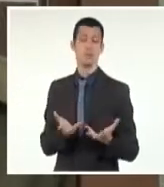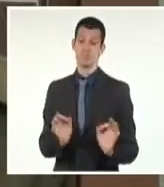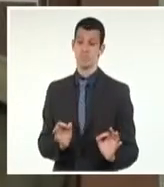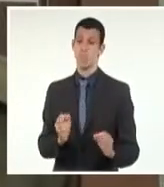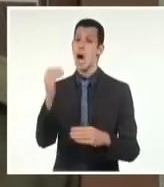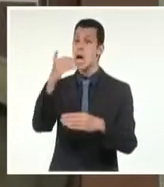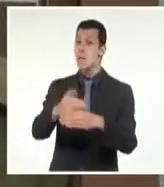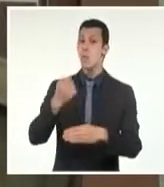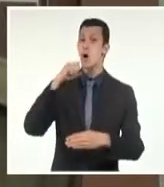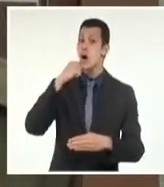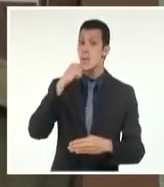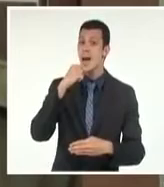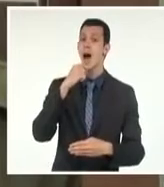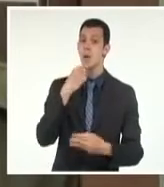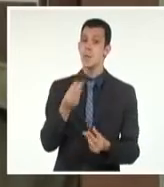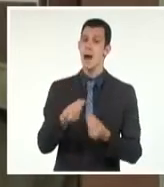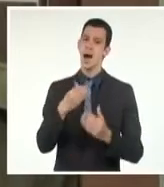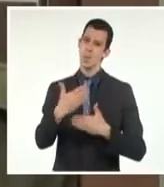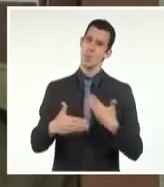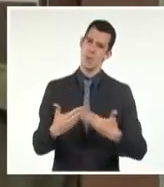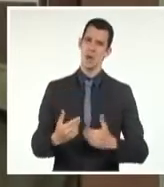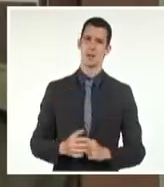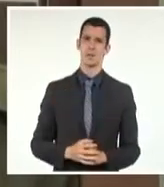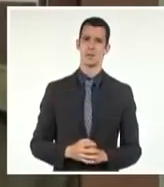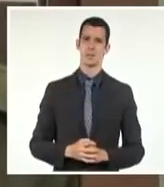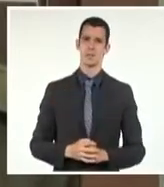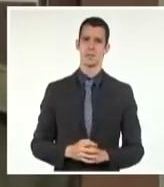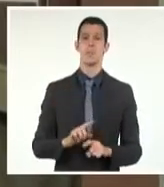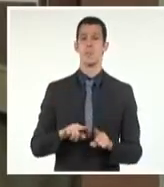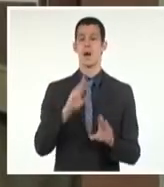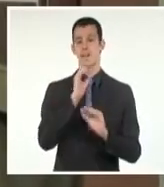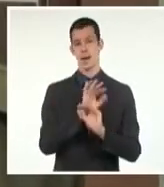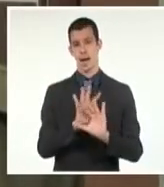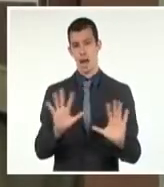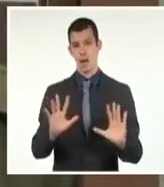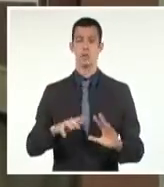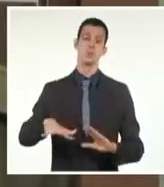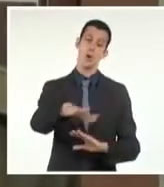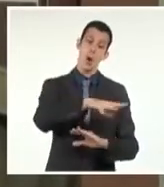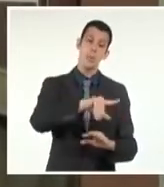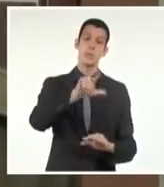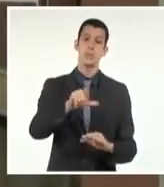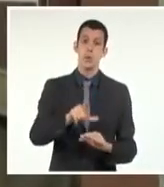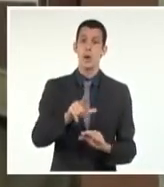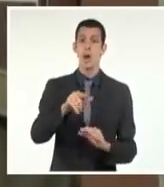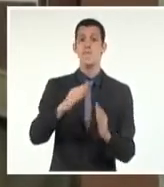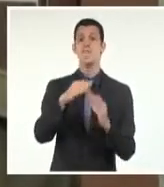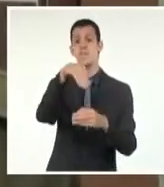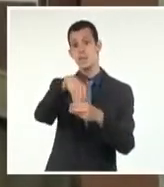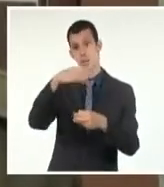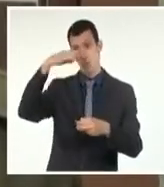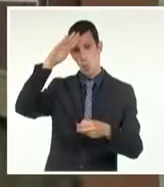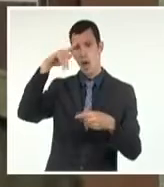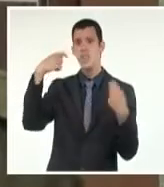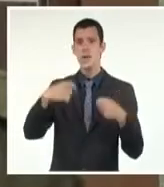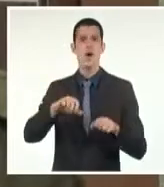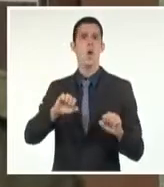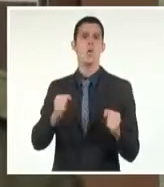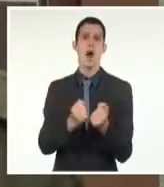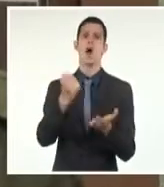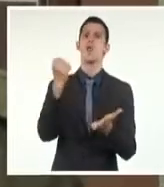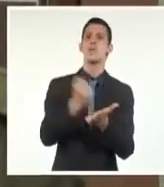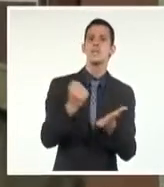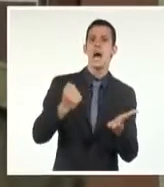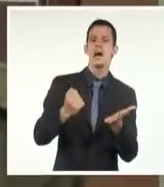el traslado hace un trance del país de los trámites consulares que realizan los ciudadanos cubanos para obtener visas por el cierre el embargo de eeuu